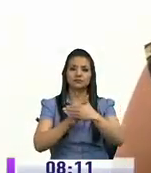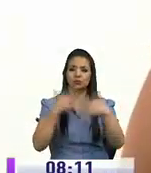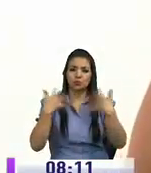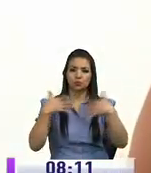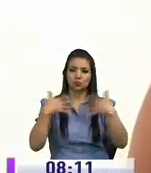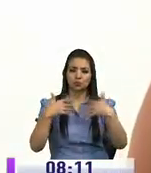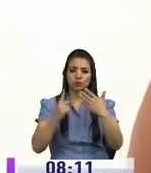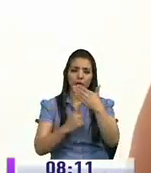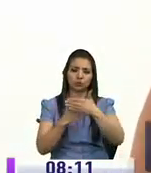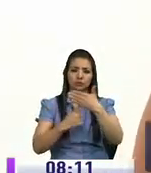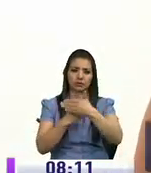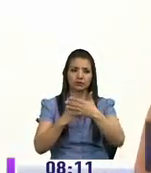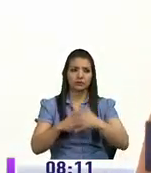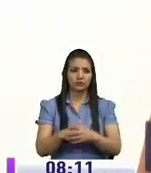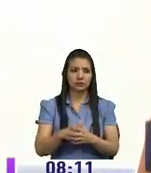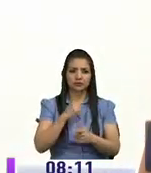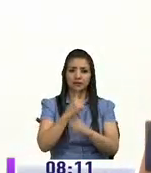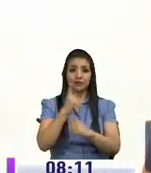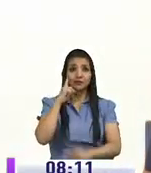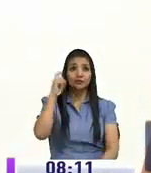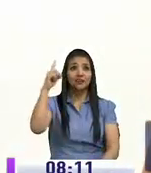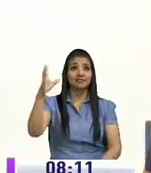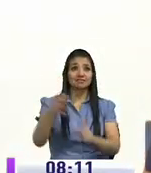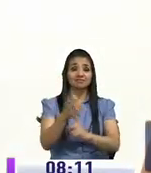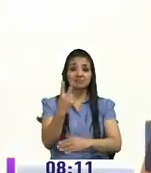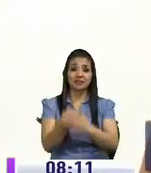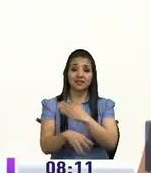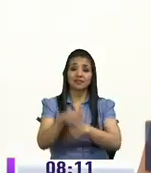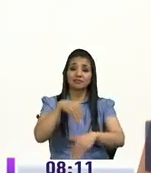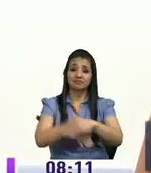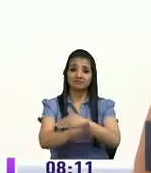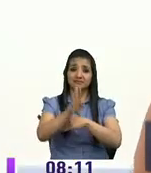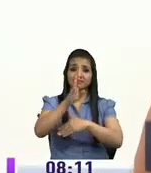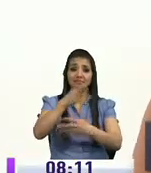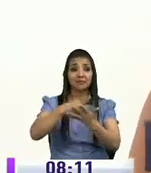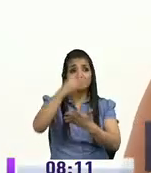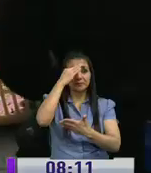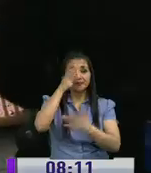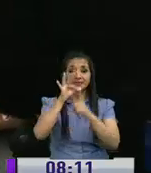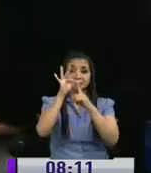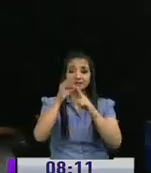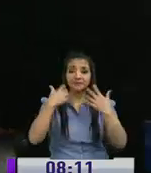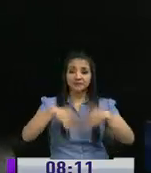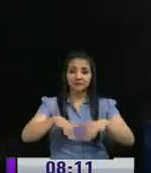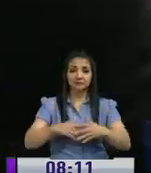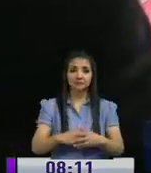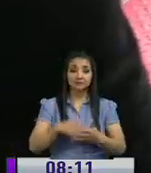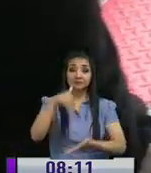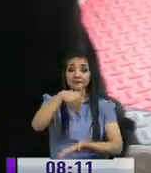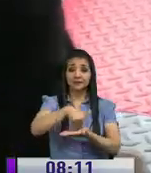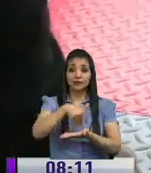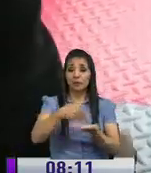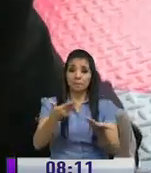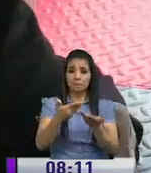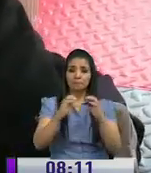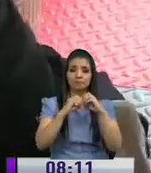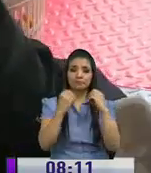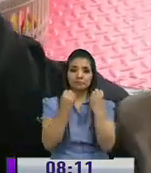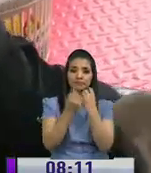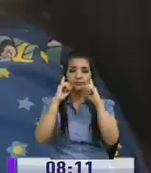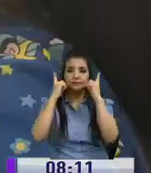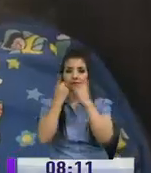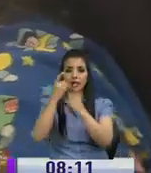hecho realidad mis sueños, que mi hijo esté en un centro especializado. El centro es impulsado por el Patronato San